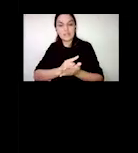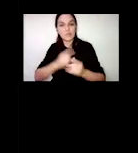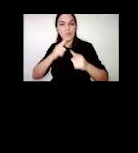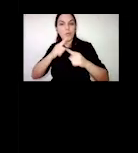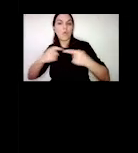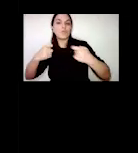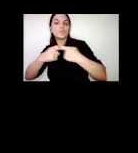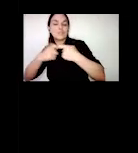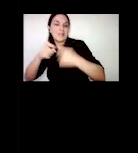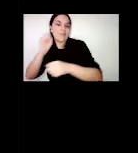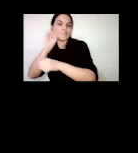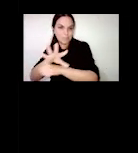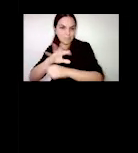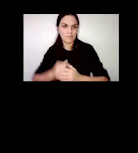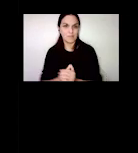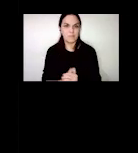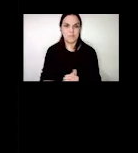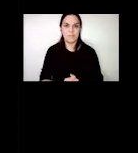emisora.